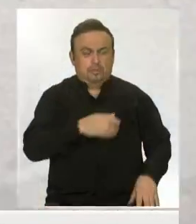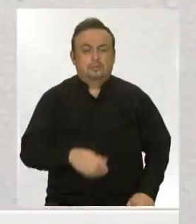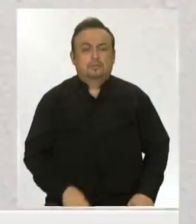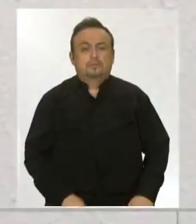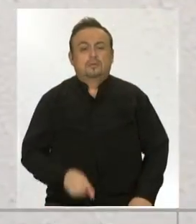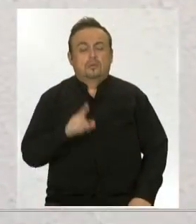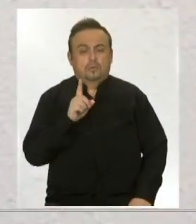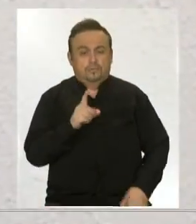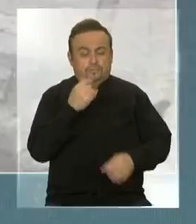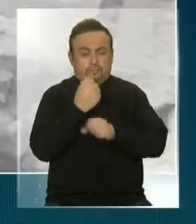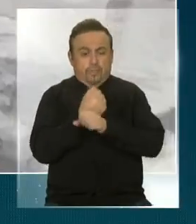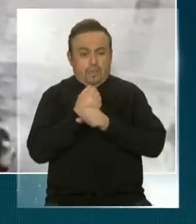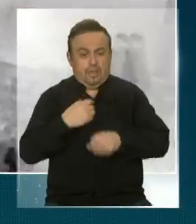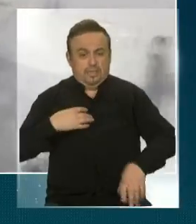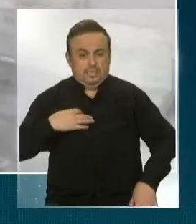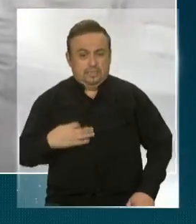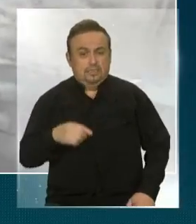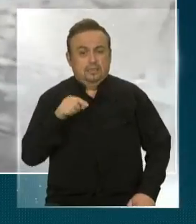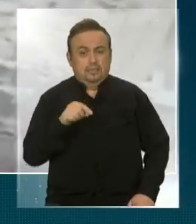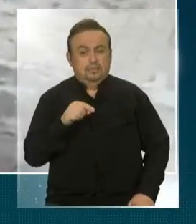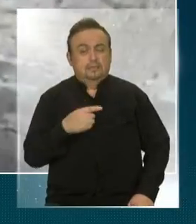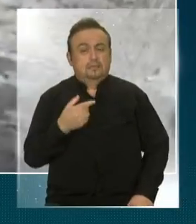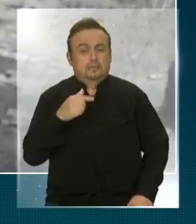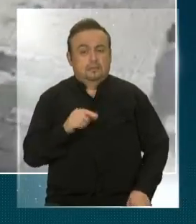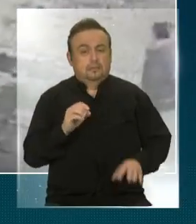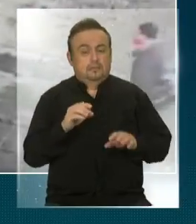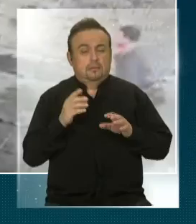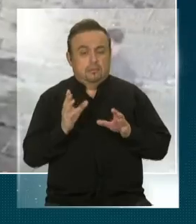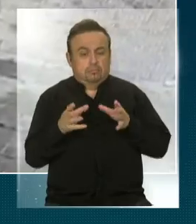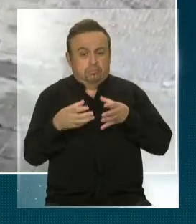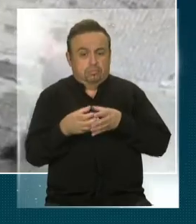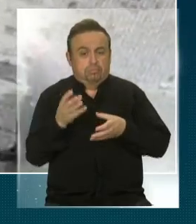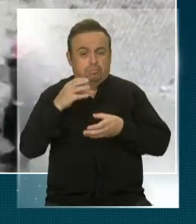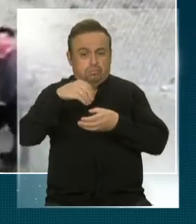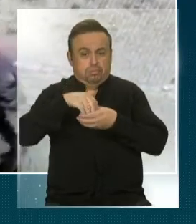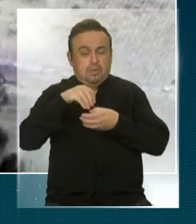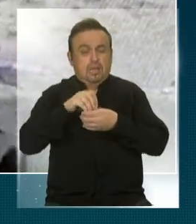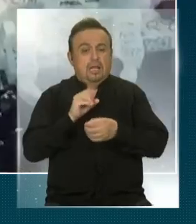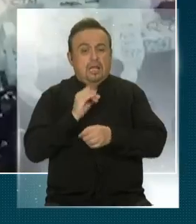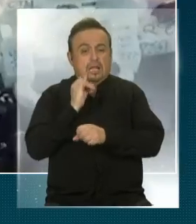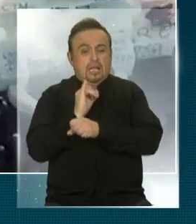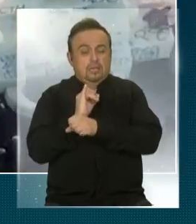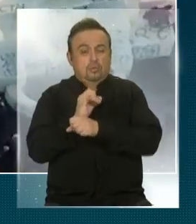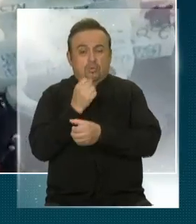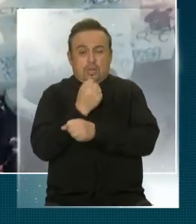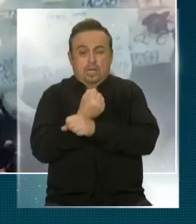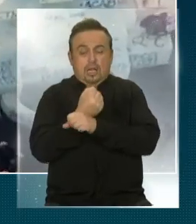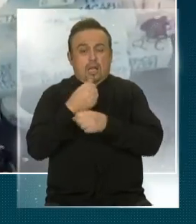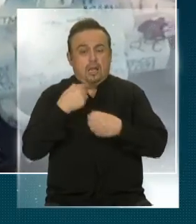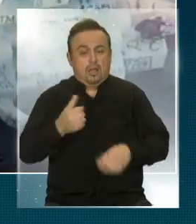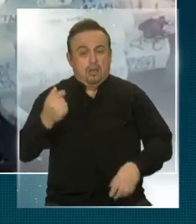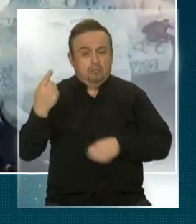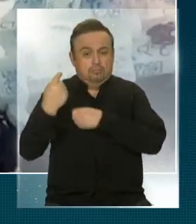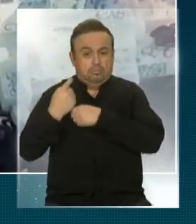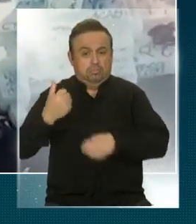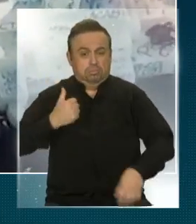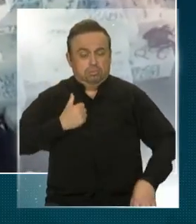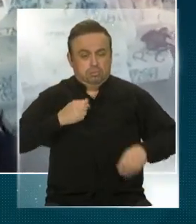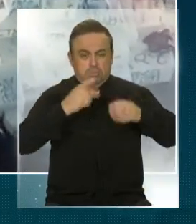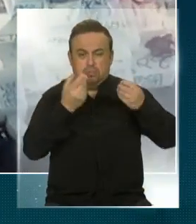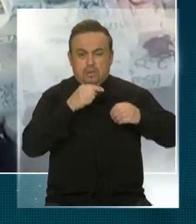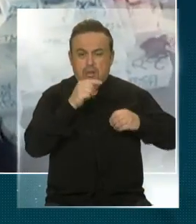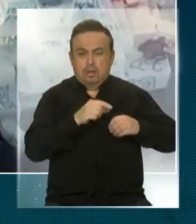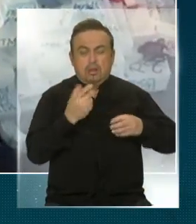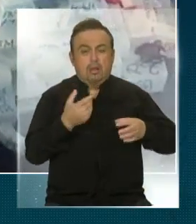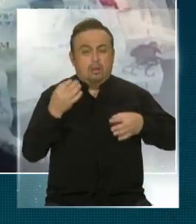un carabinero de civil, integrante de un organismo especializado en la institución, realizaba diligencias en cumplimiento de una orden de investigar